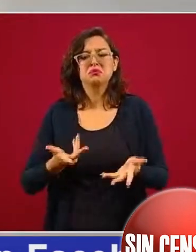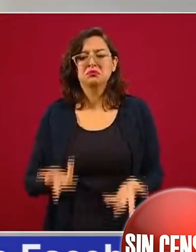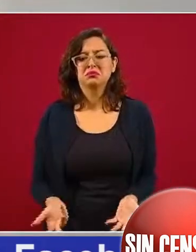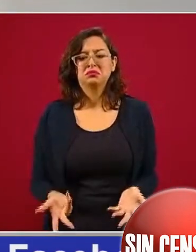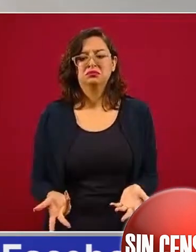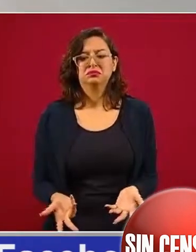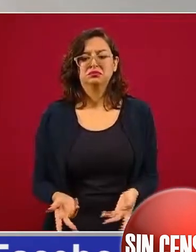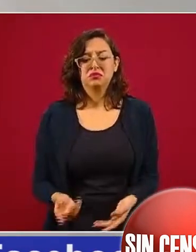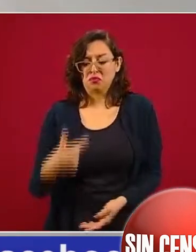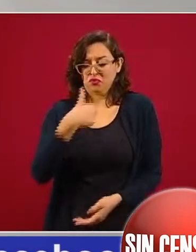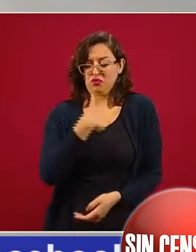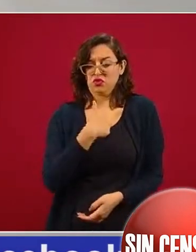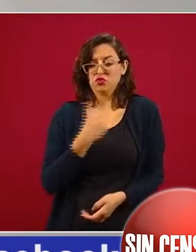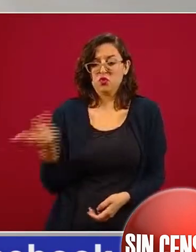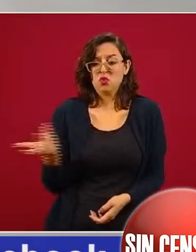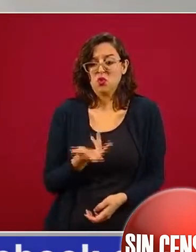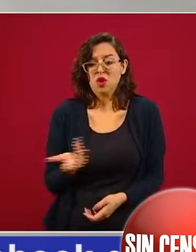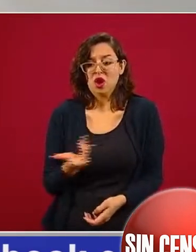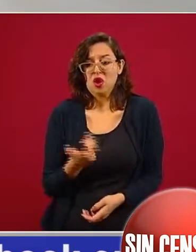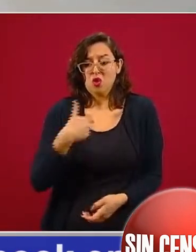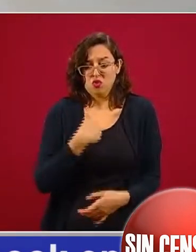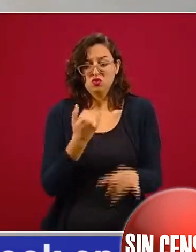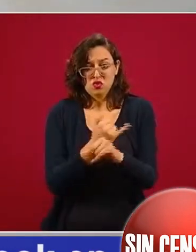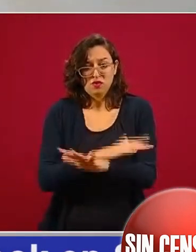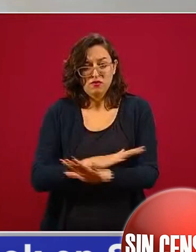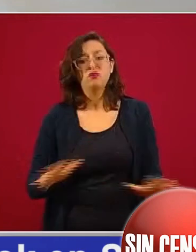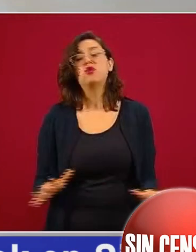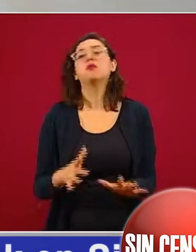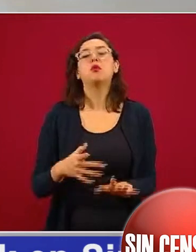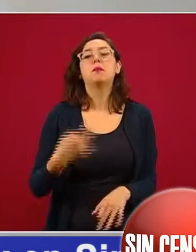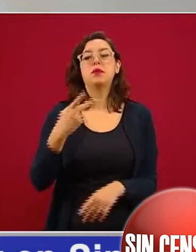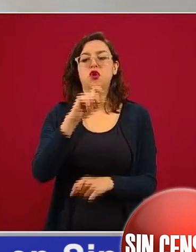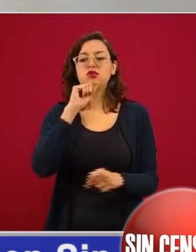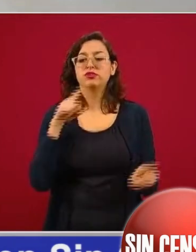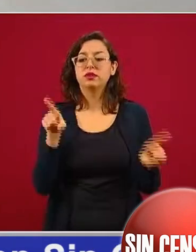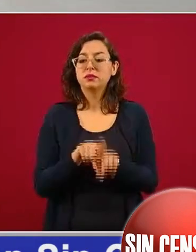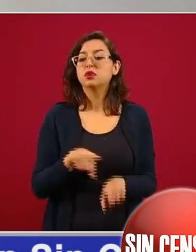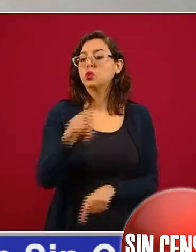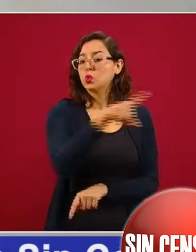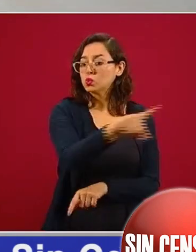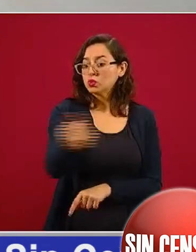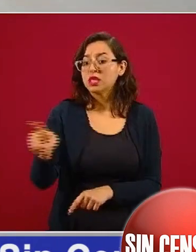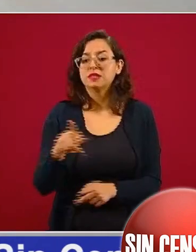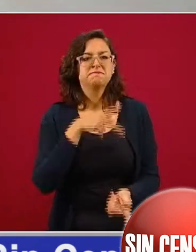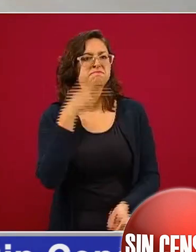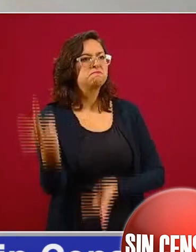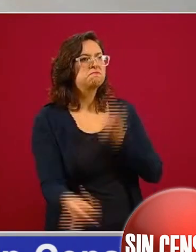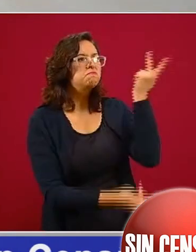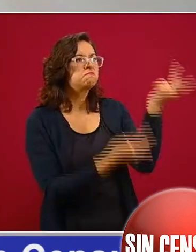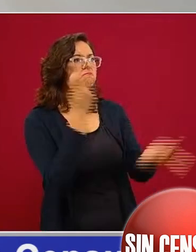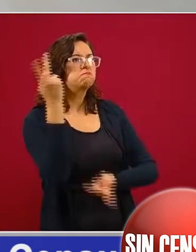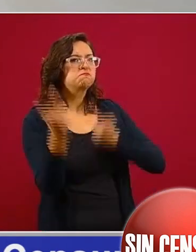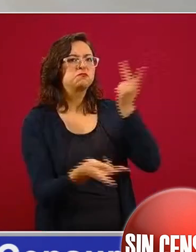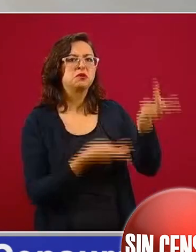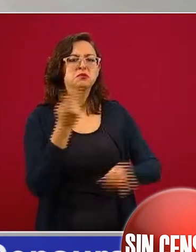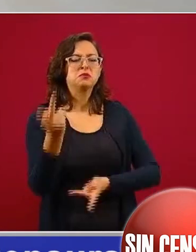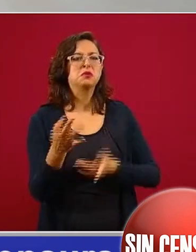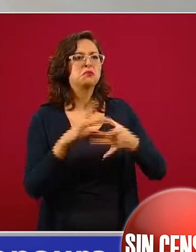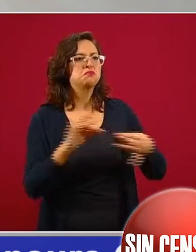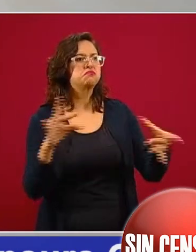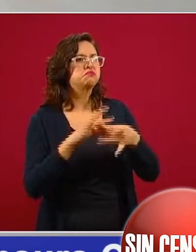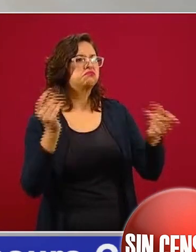lo que yo informo, lo que ustedes dicen, preguntan,